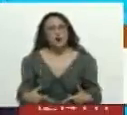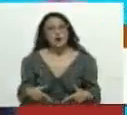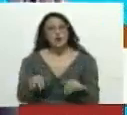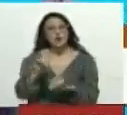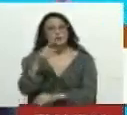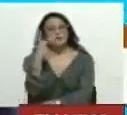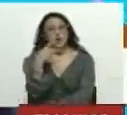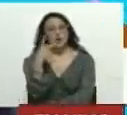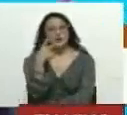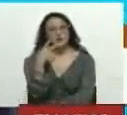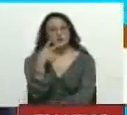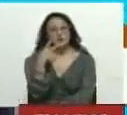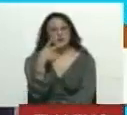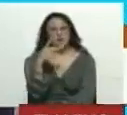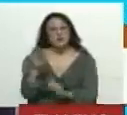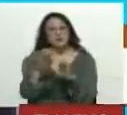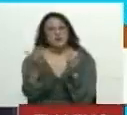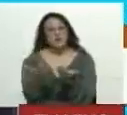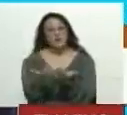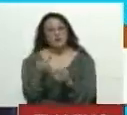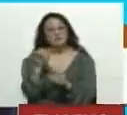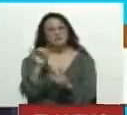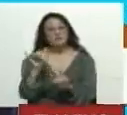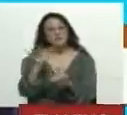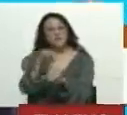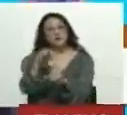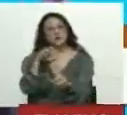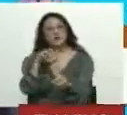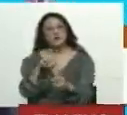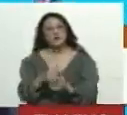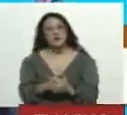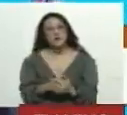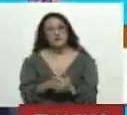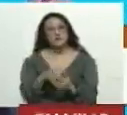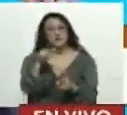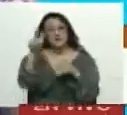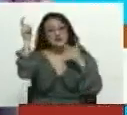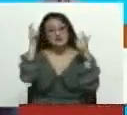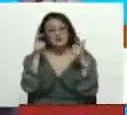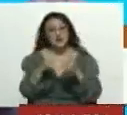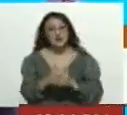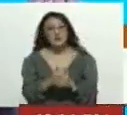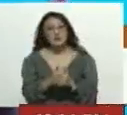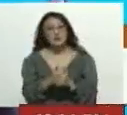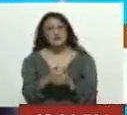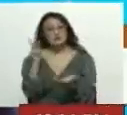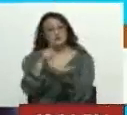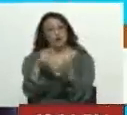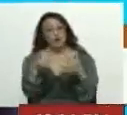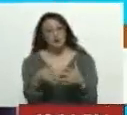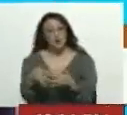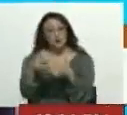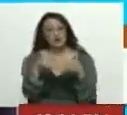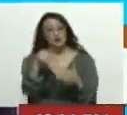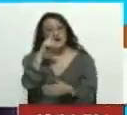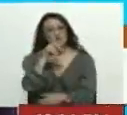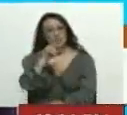de la sociedad en su mayoría Hugo Chávez llegó a los Estados Unidos en el